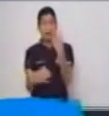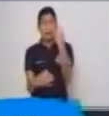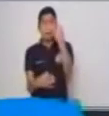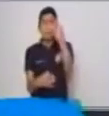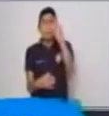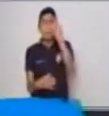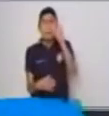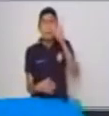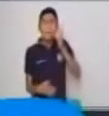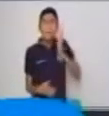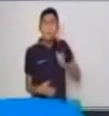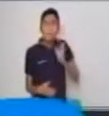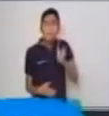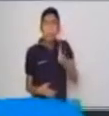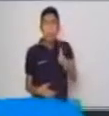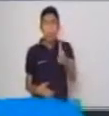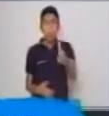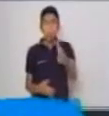para perros.